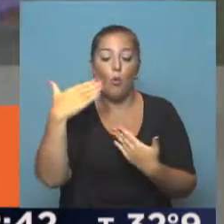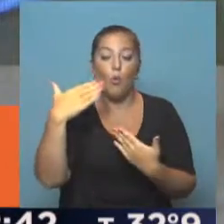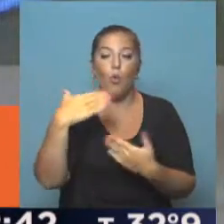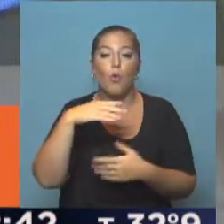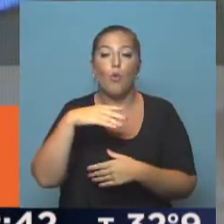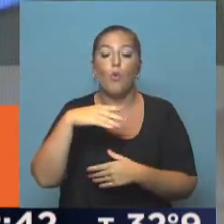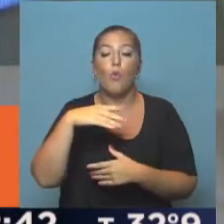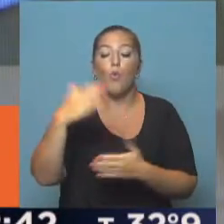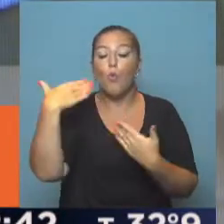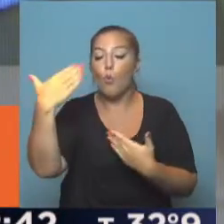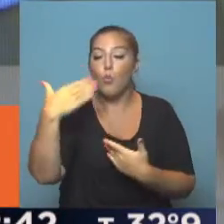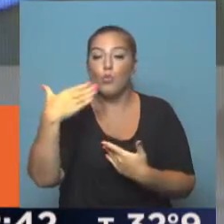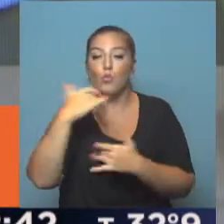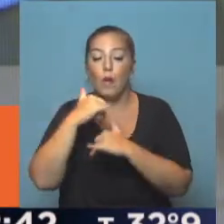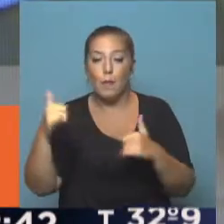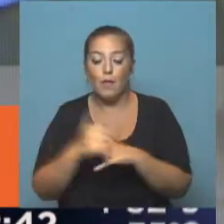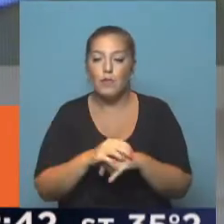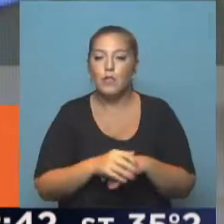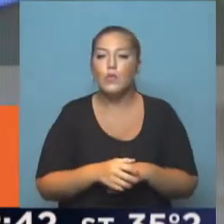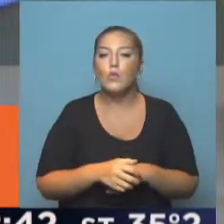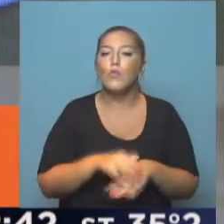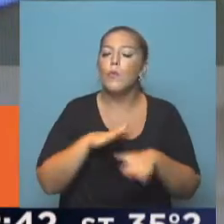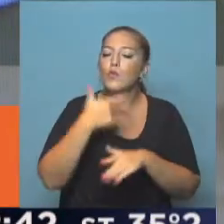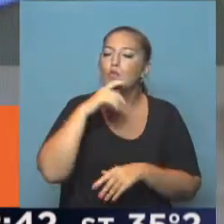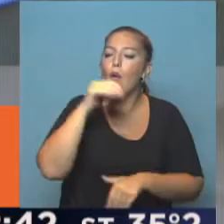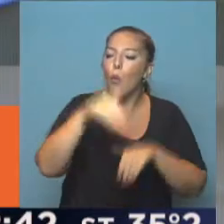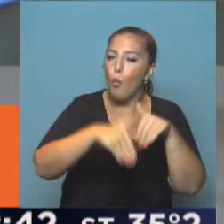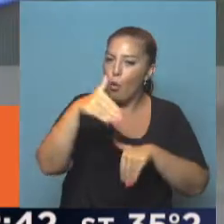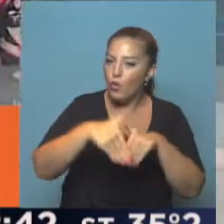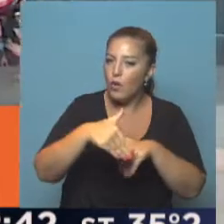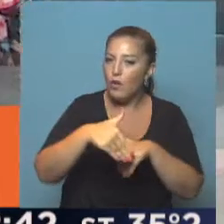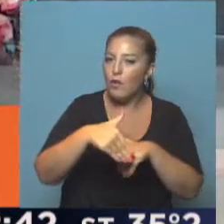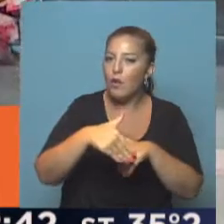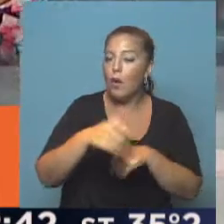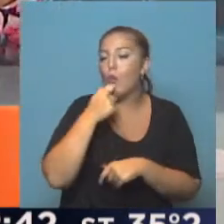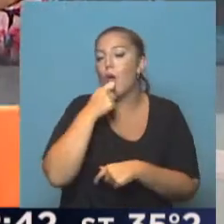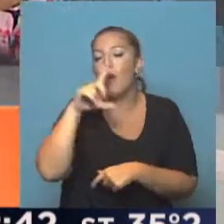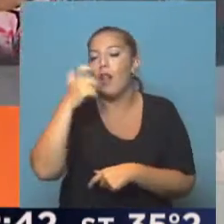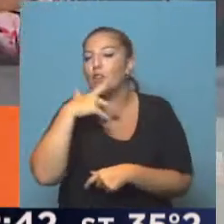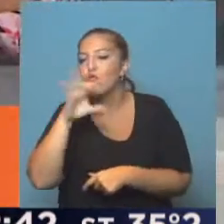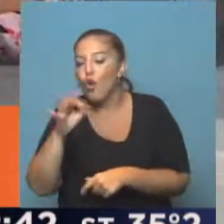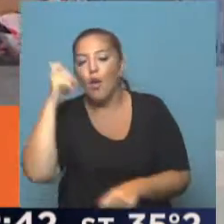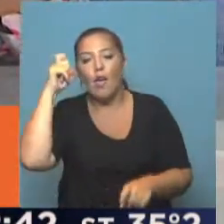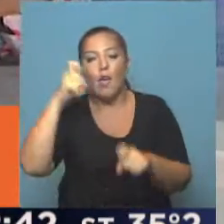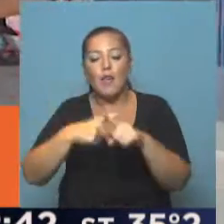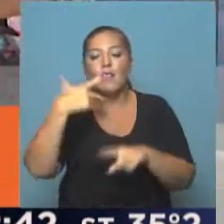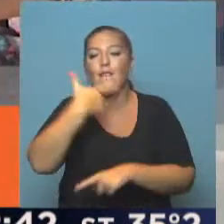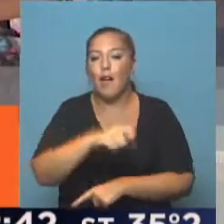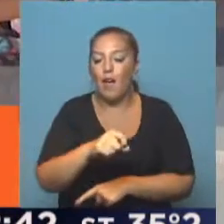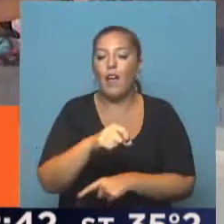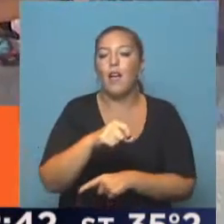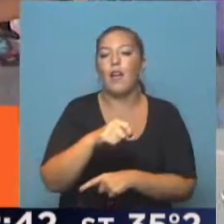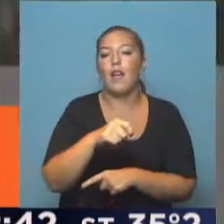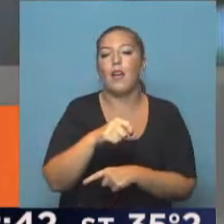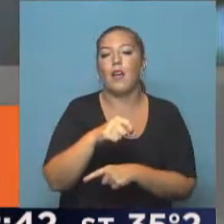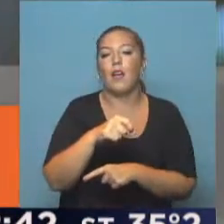esos movimientos sociales, ¿ves que esos movimientos sociales voten a un candidato como Guillermo Lasso, un ex banquero que